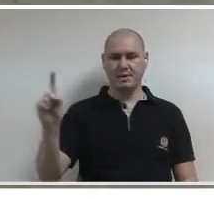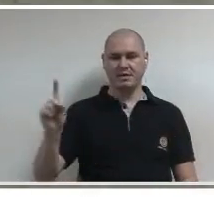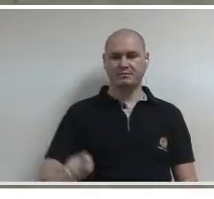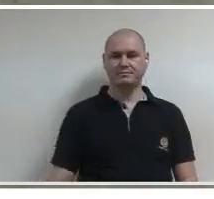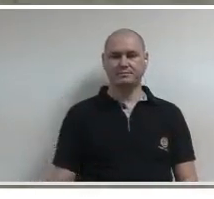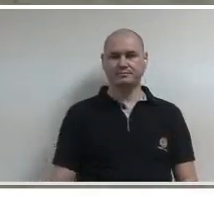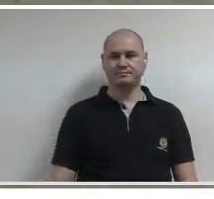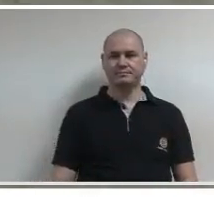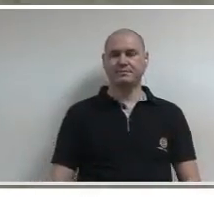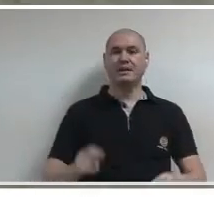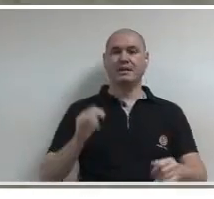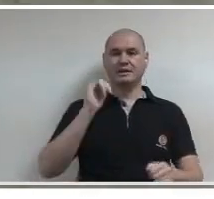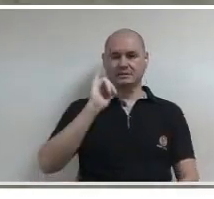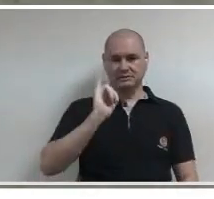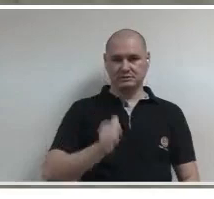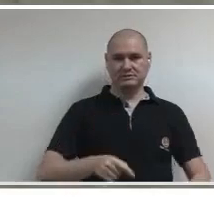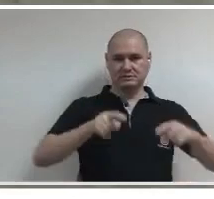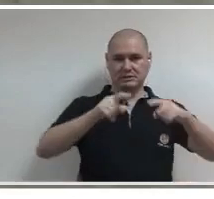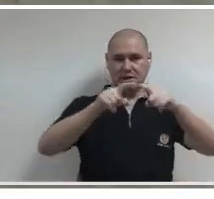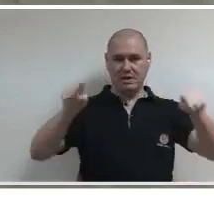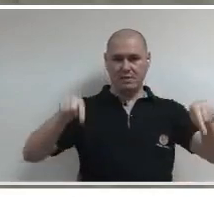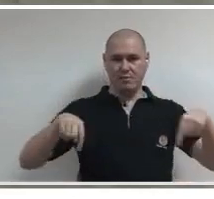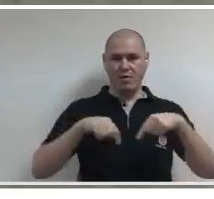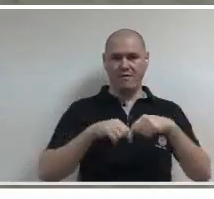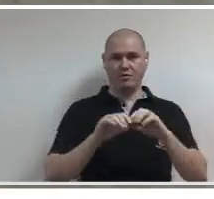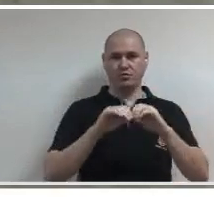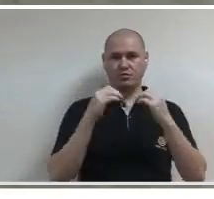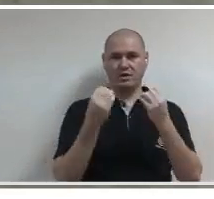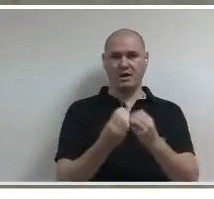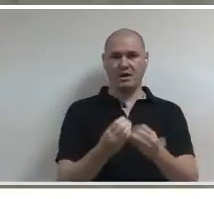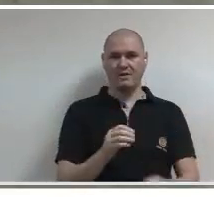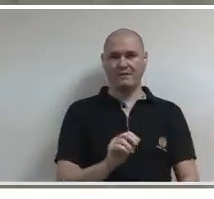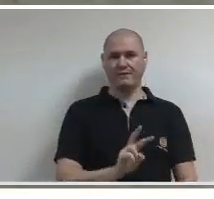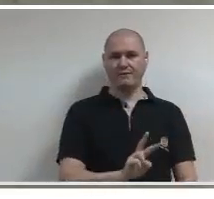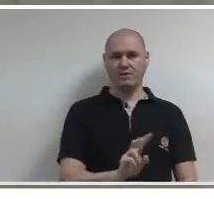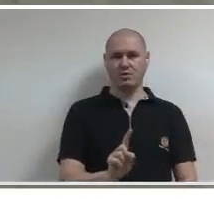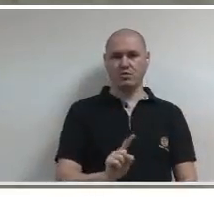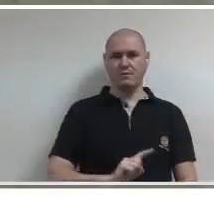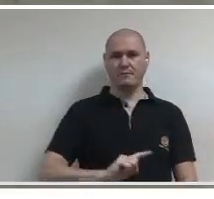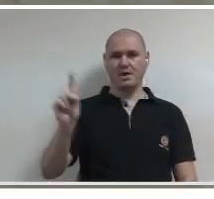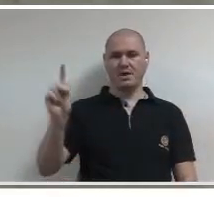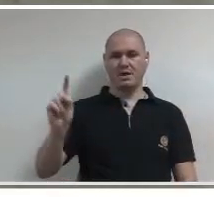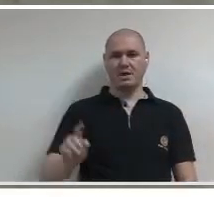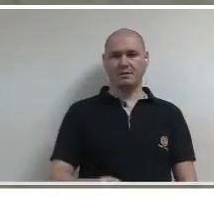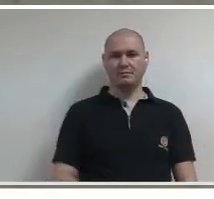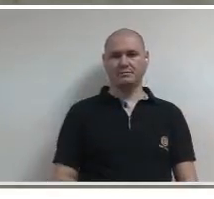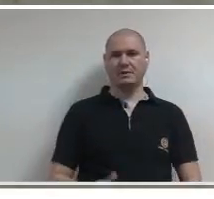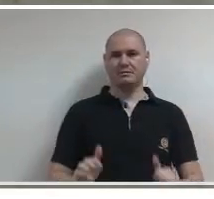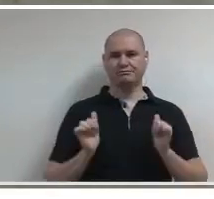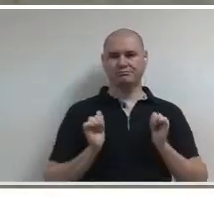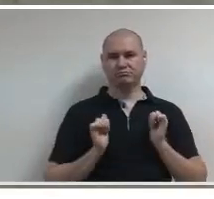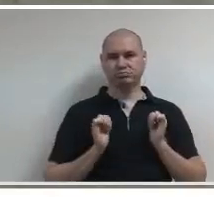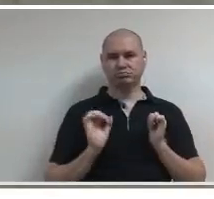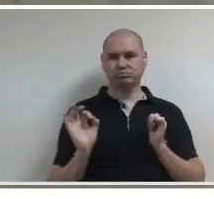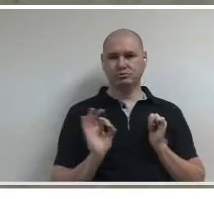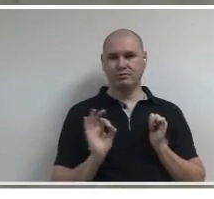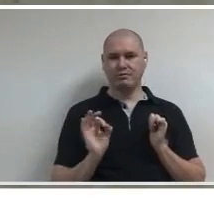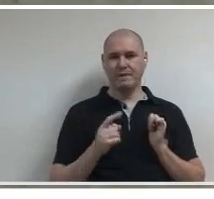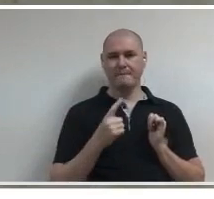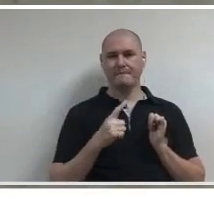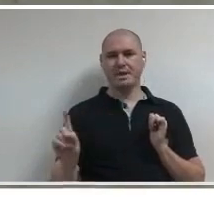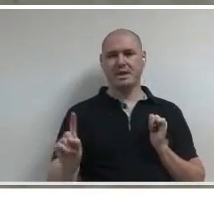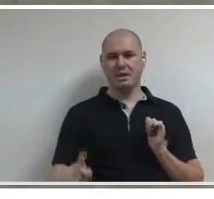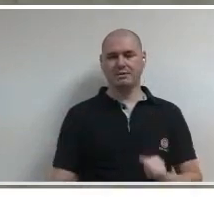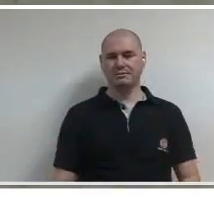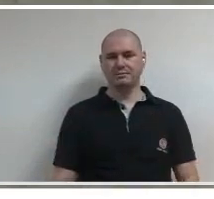7.363 documentos. Registro inmobiliario pe, enero pe, hoy que 21.000 documentos. Cuando ahí teramos,